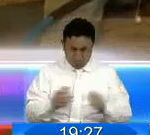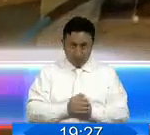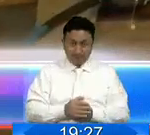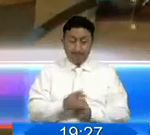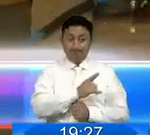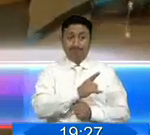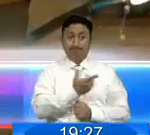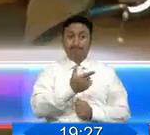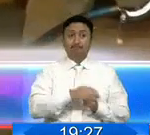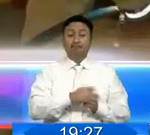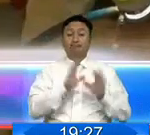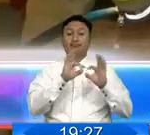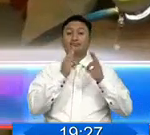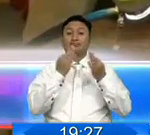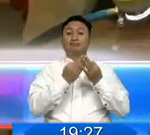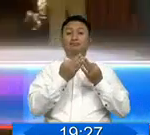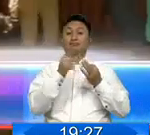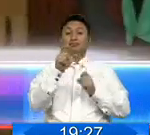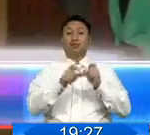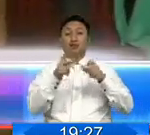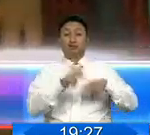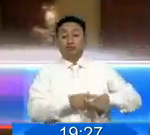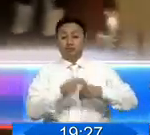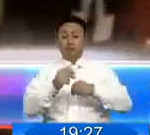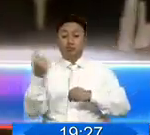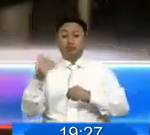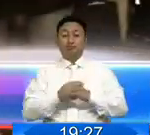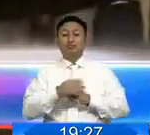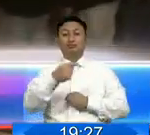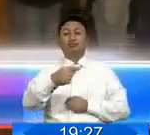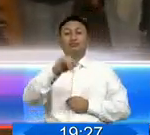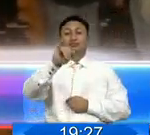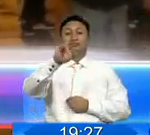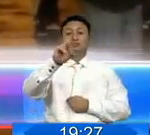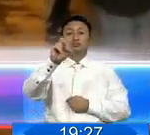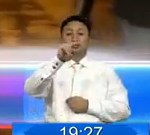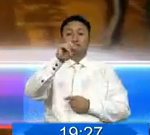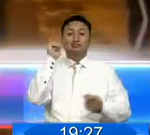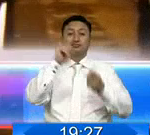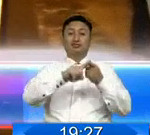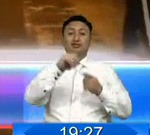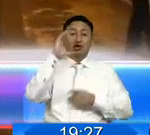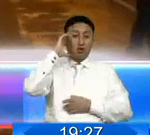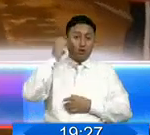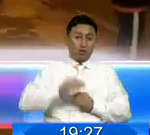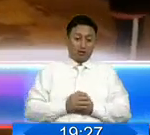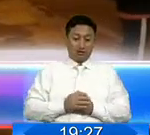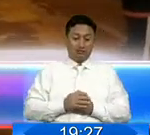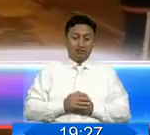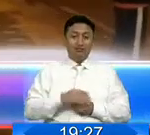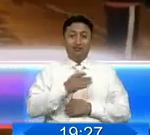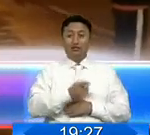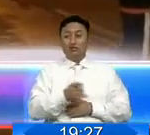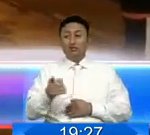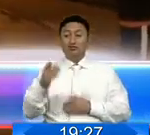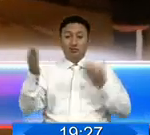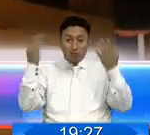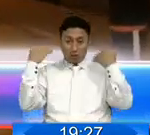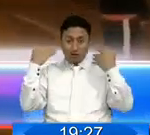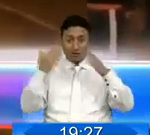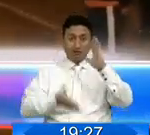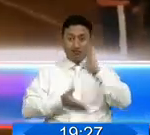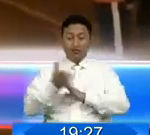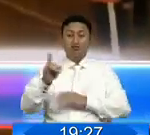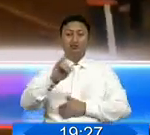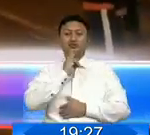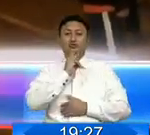miembros de una familia de migrantes que venían del cantón Girón hasta Cuenca, para luego viajar a Guayaquil y volver a los